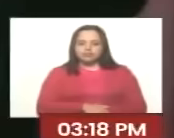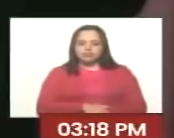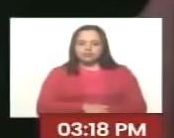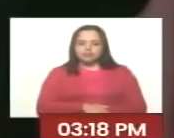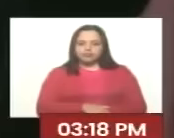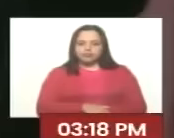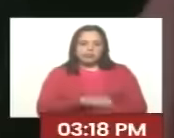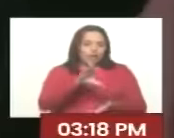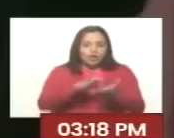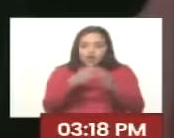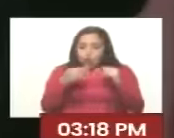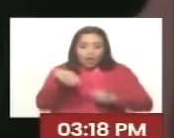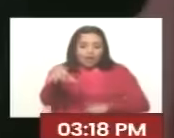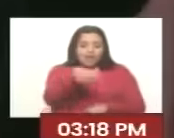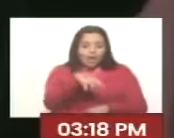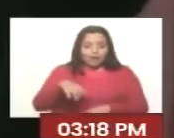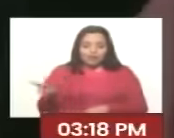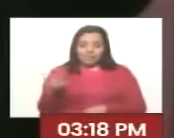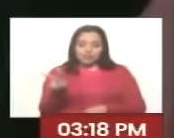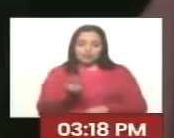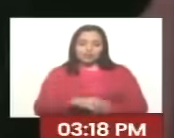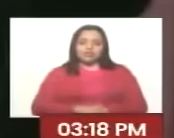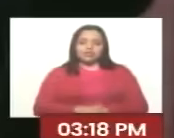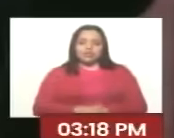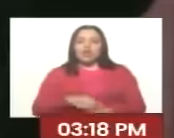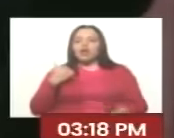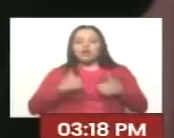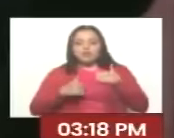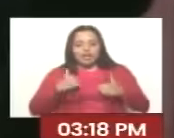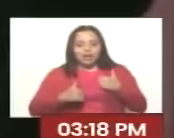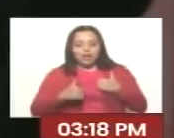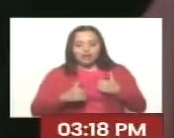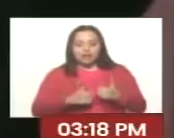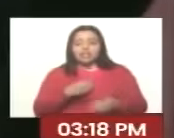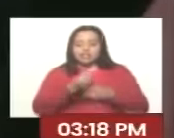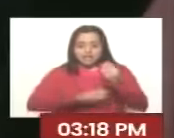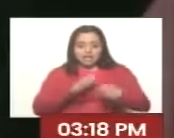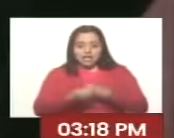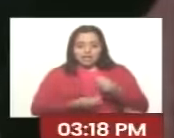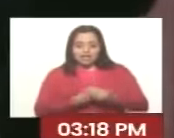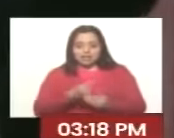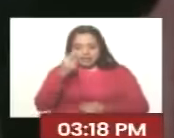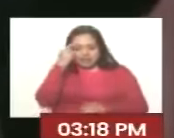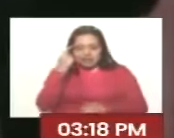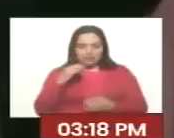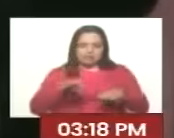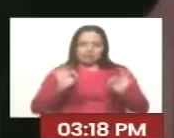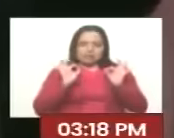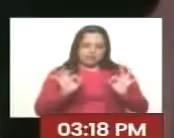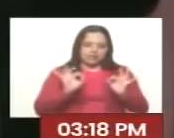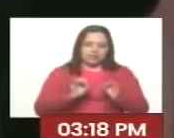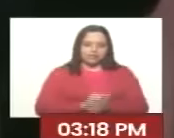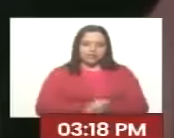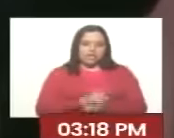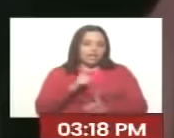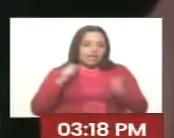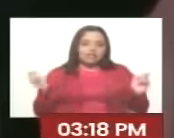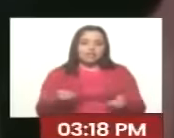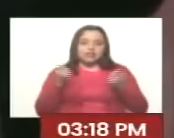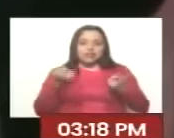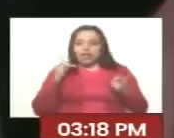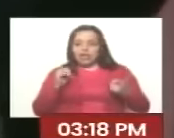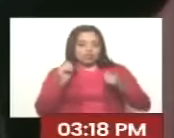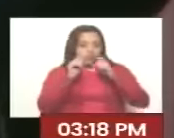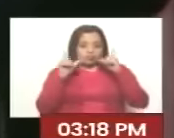central, etcétera. Los miércoles se ha tomado como día. Como este día, ¿no? Para... O sea, esa campaña ha sido